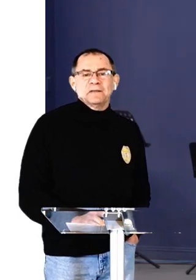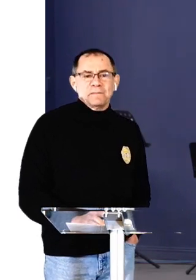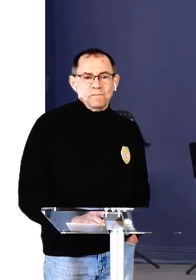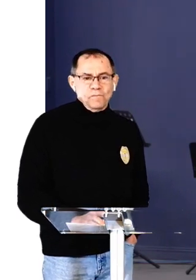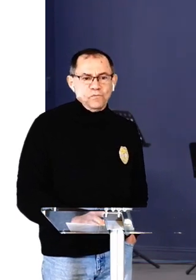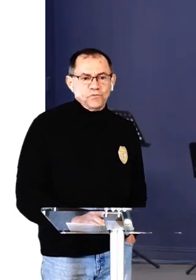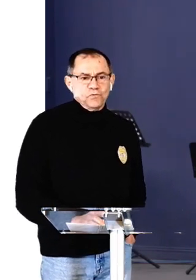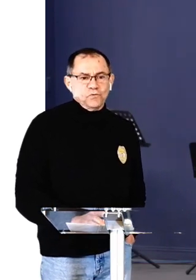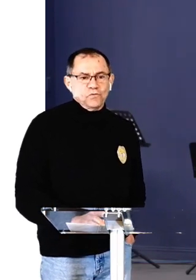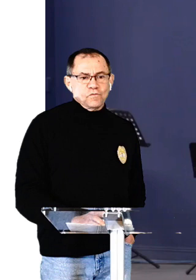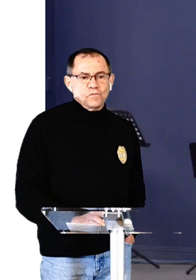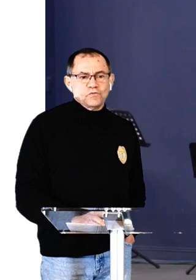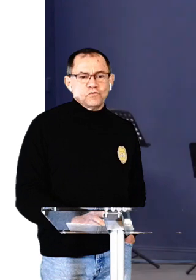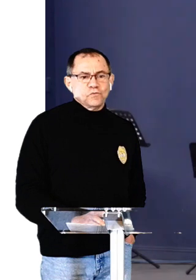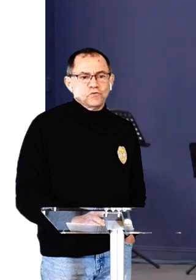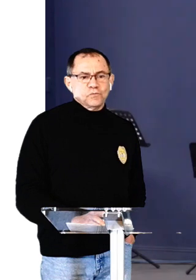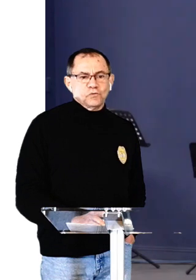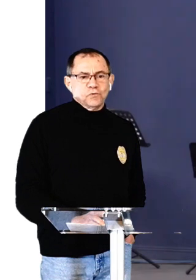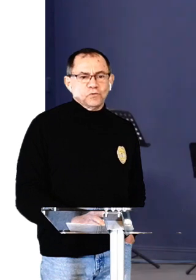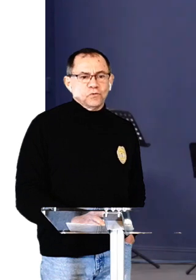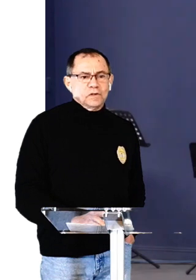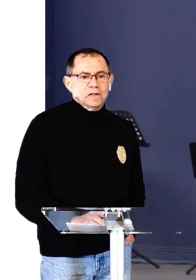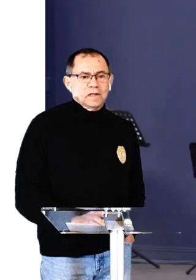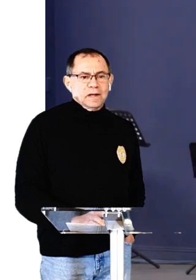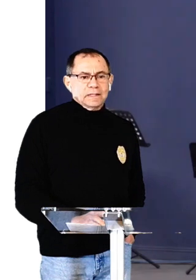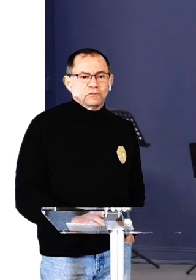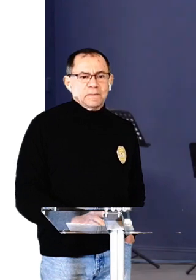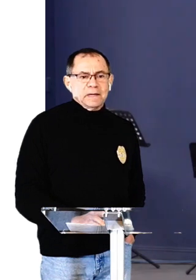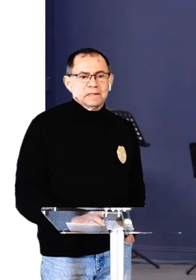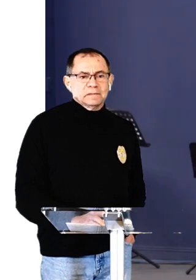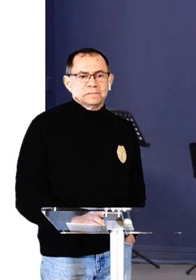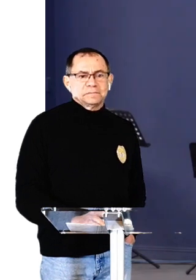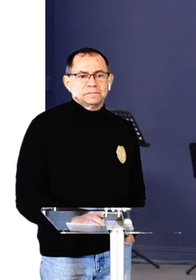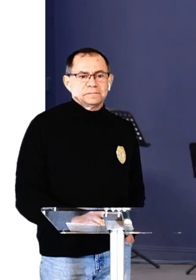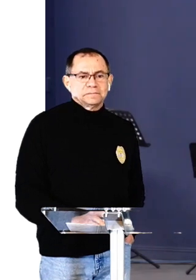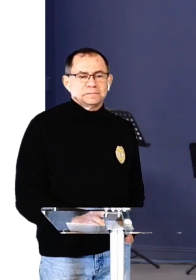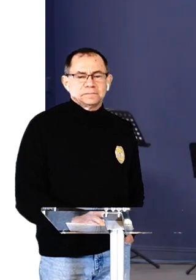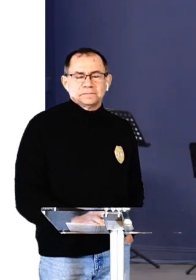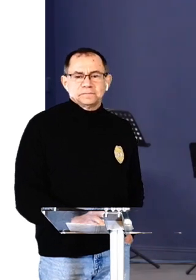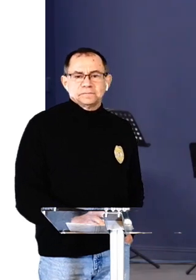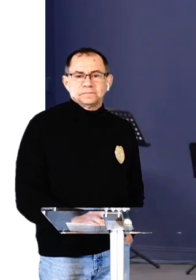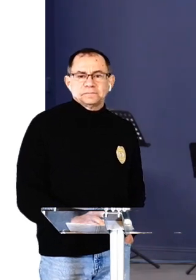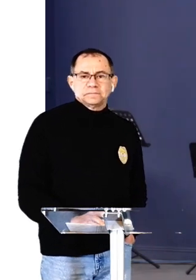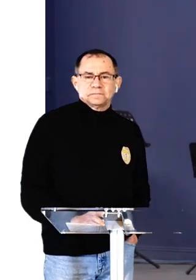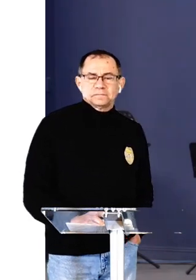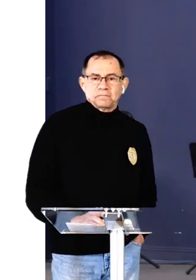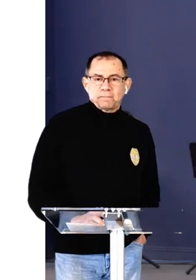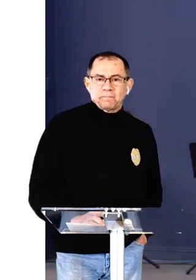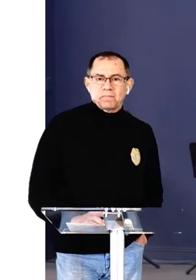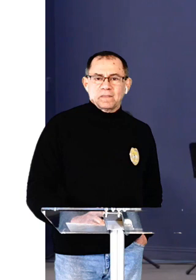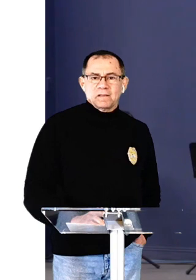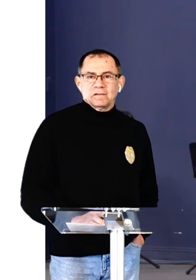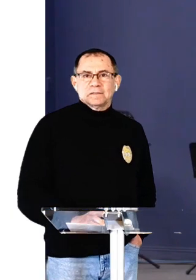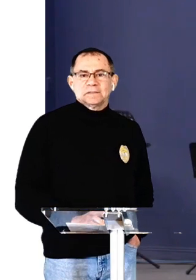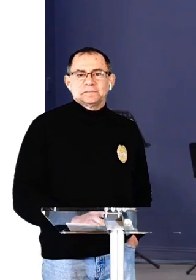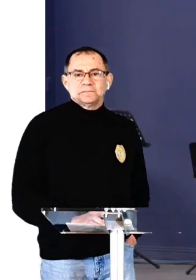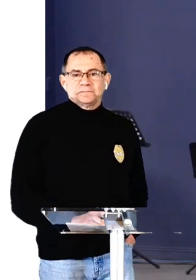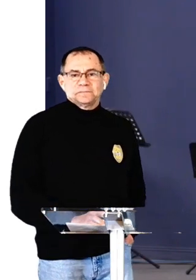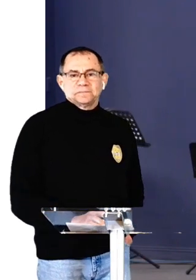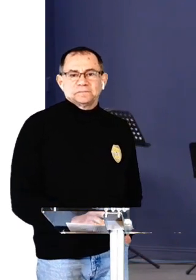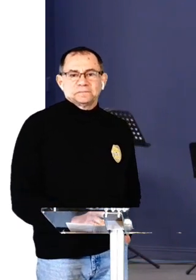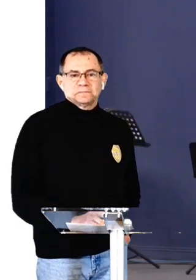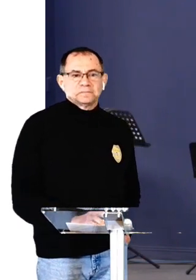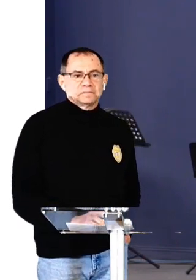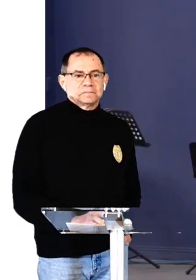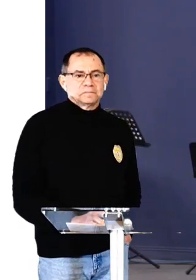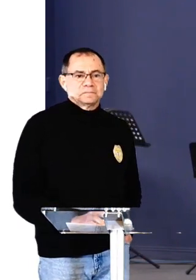va a aprender mucho, mucho, mucho, mucho, mucho. ¿Qué tal otra hermana? Pero uno siente, siento que algo me está vigilando,